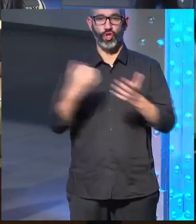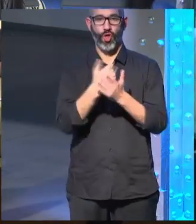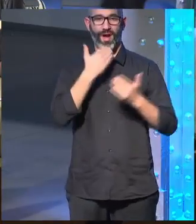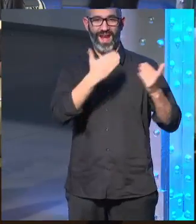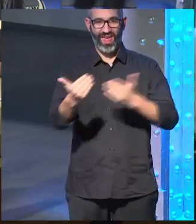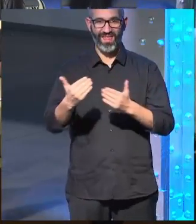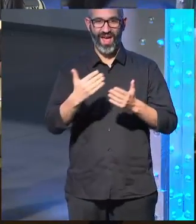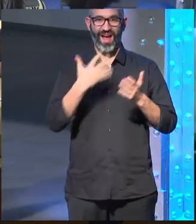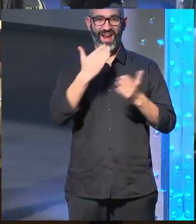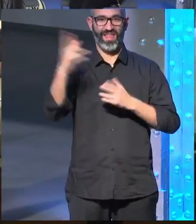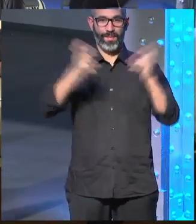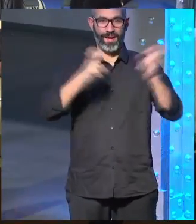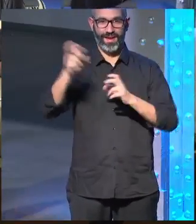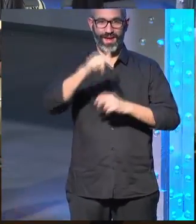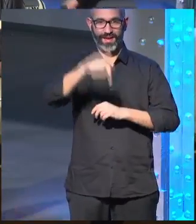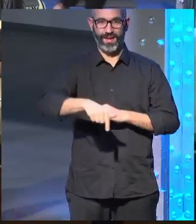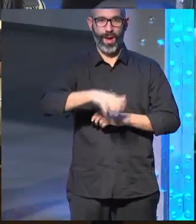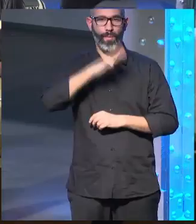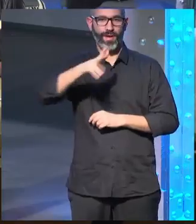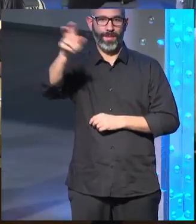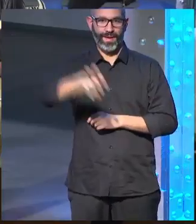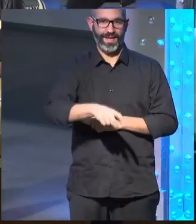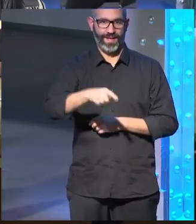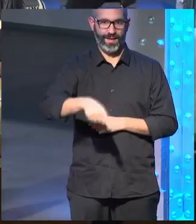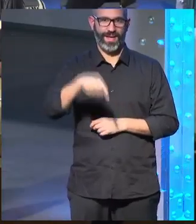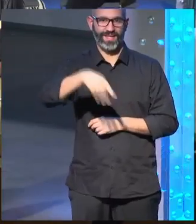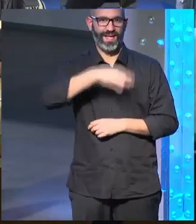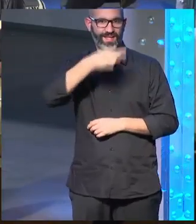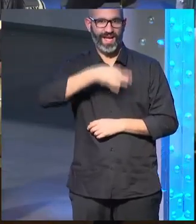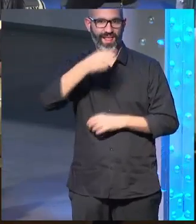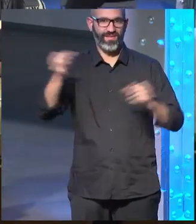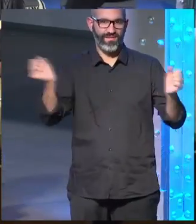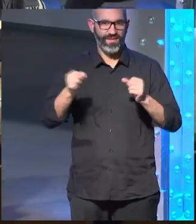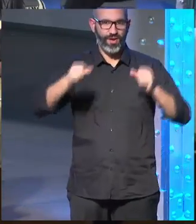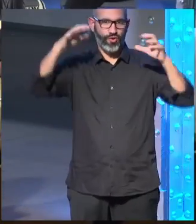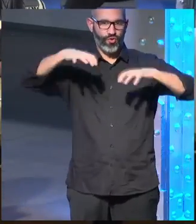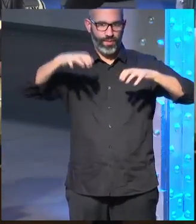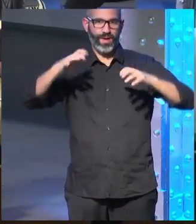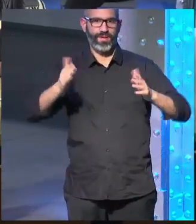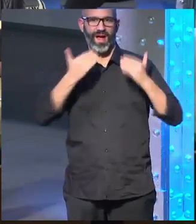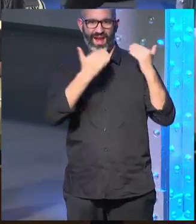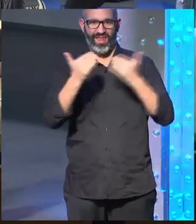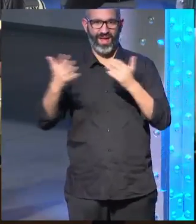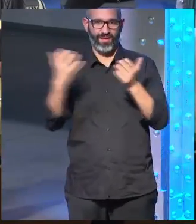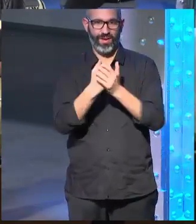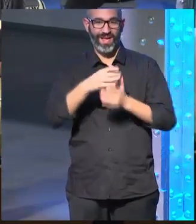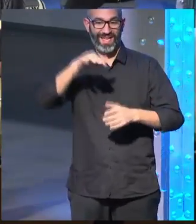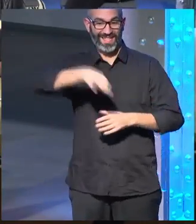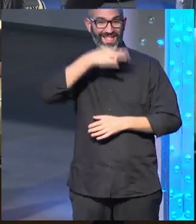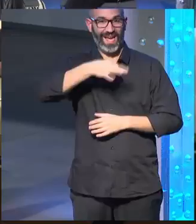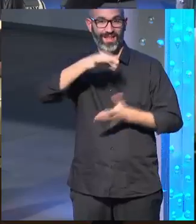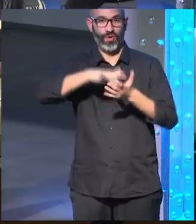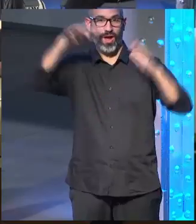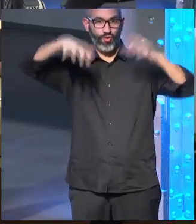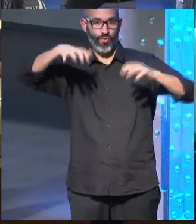gracias a los que han asistido por venir esta tarde de frío. El micro, Salvador. Venir en esta tarde de